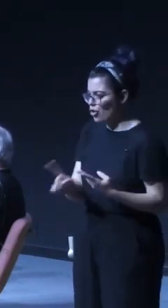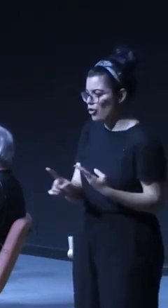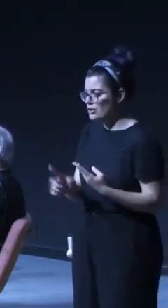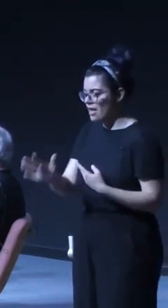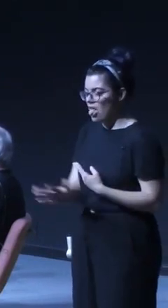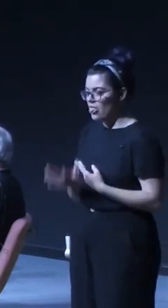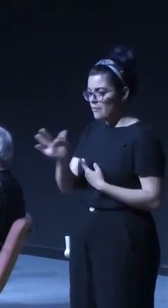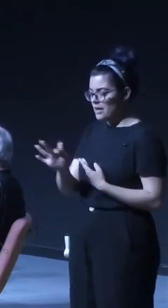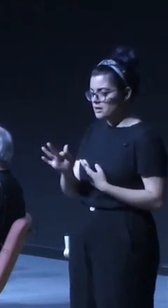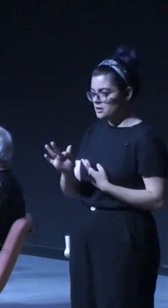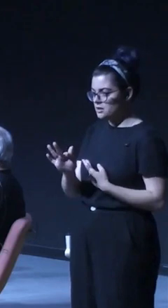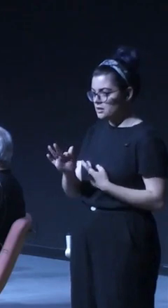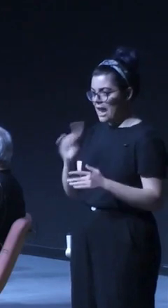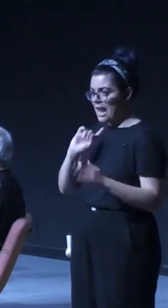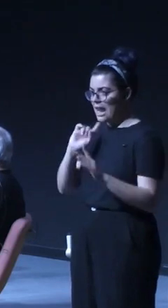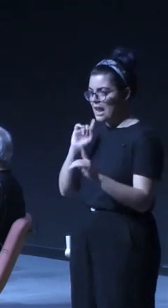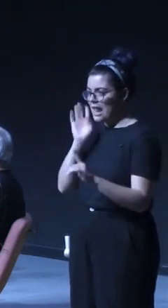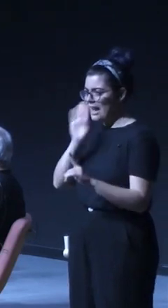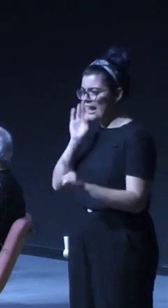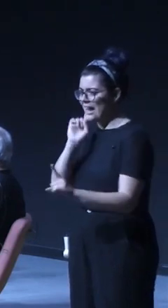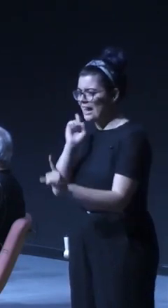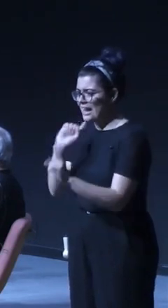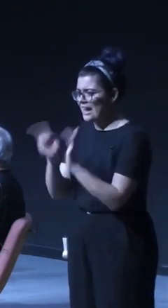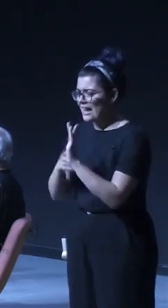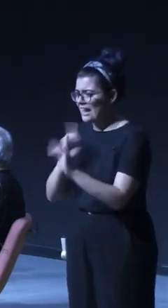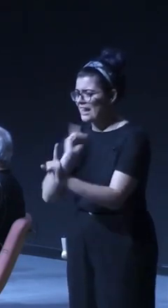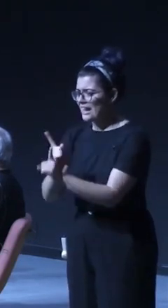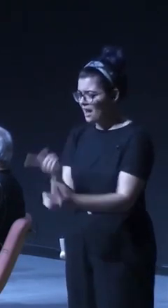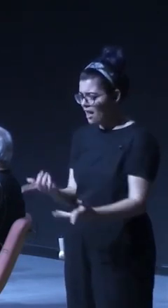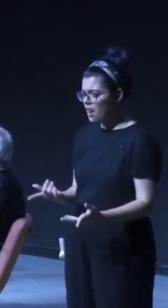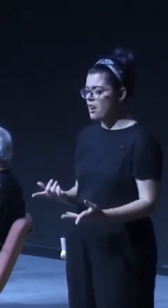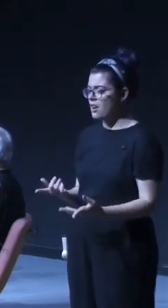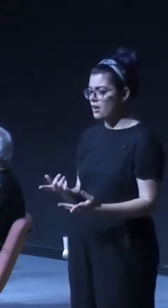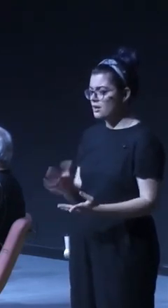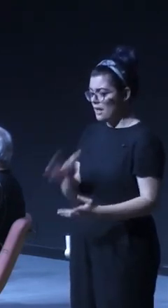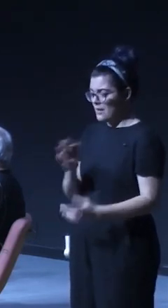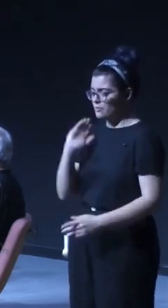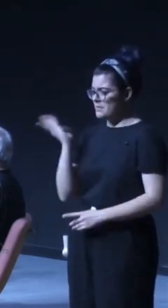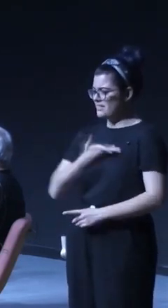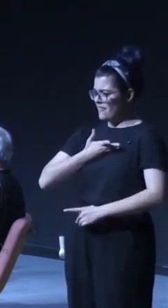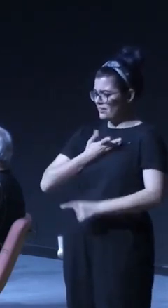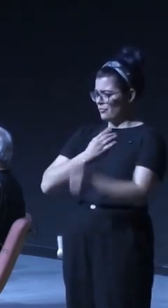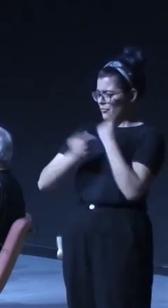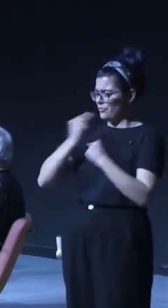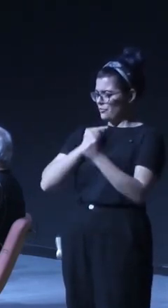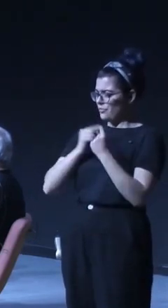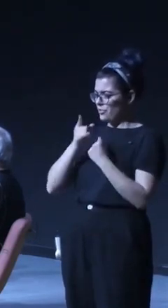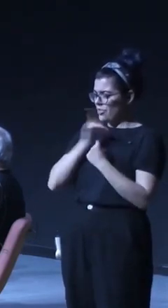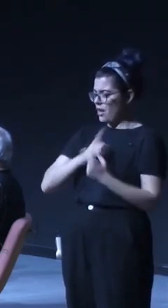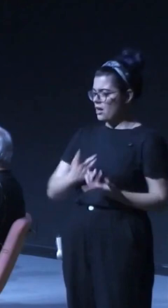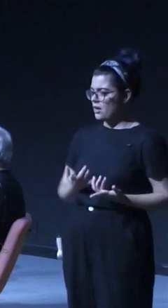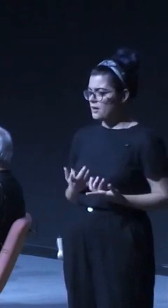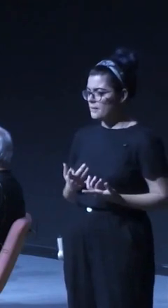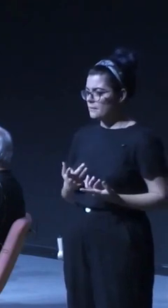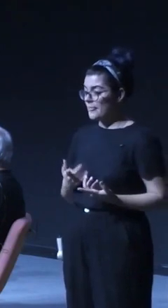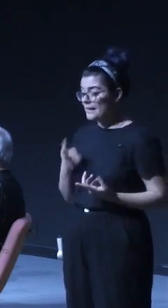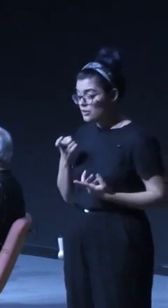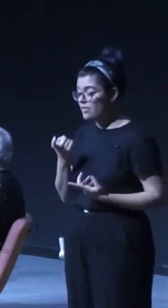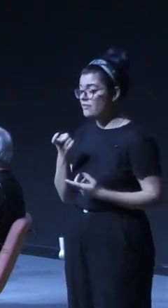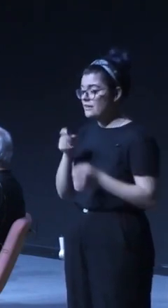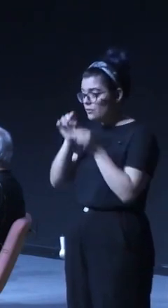Es que además es ilegal. Y encima nos está haciendo daño. Entonces, todo eso tiene que difundirse. Difícil,